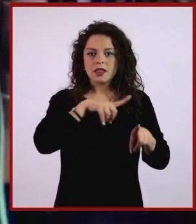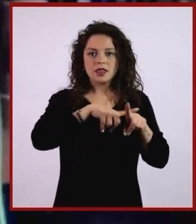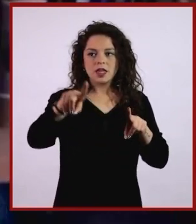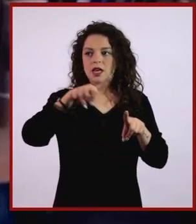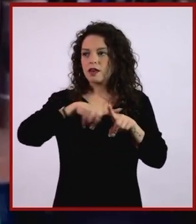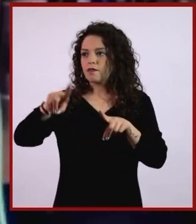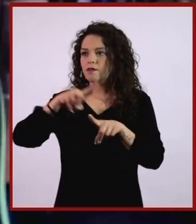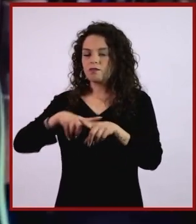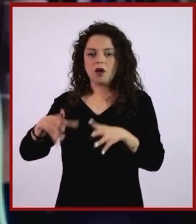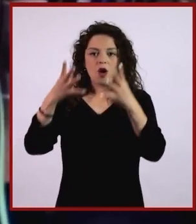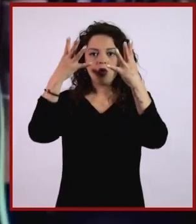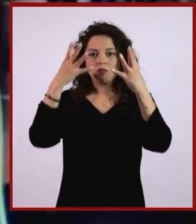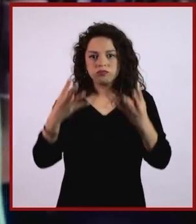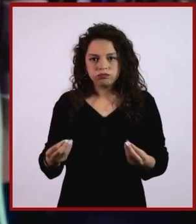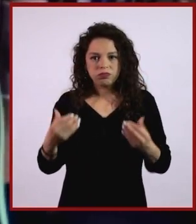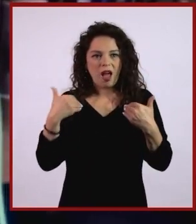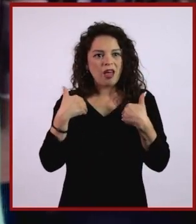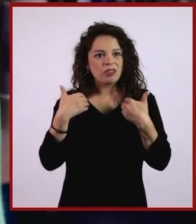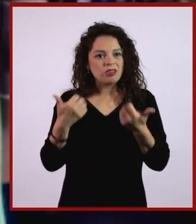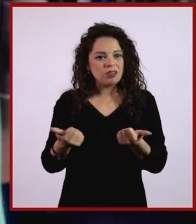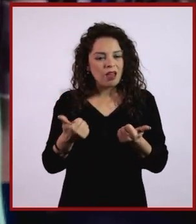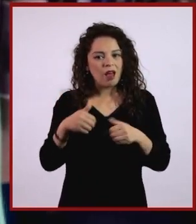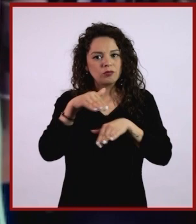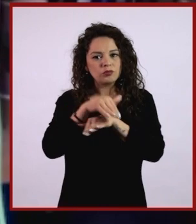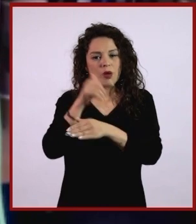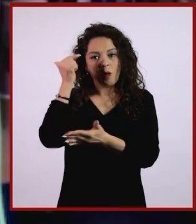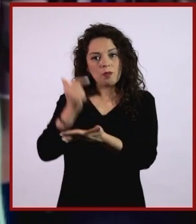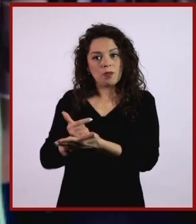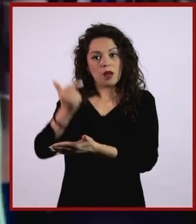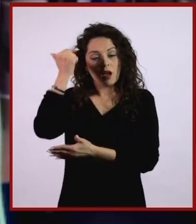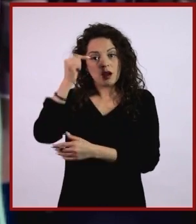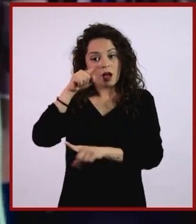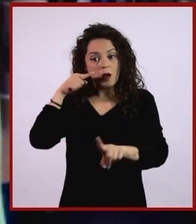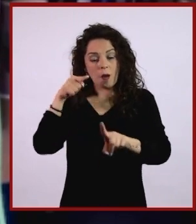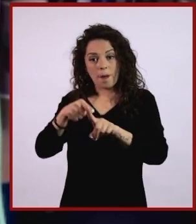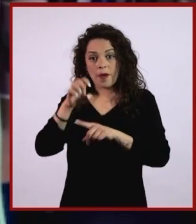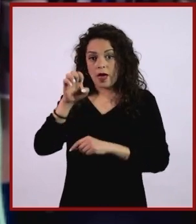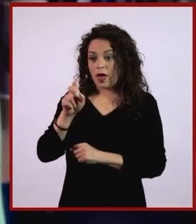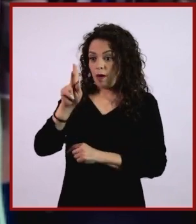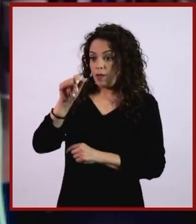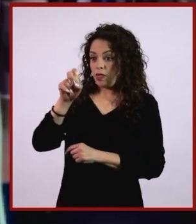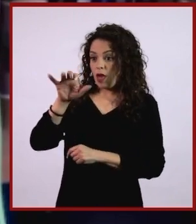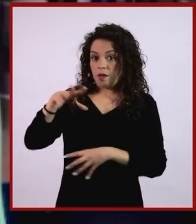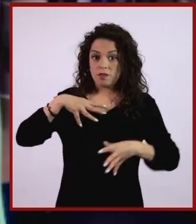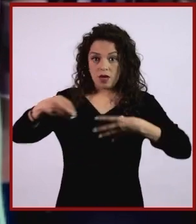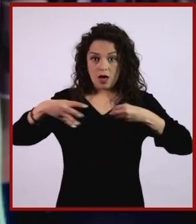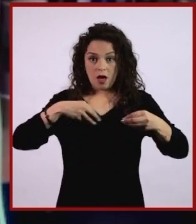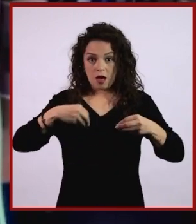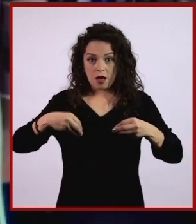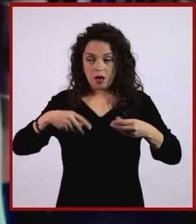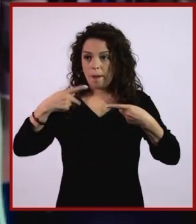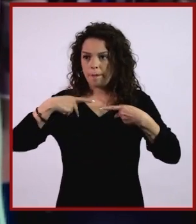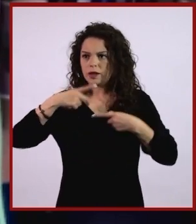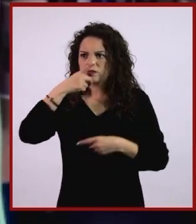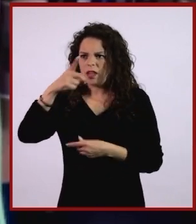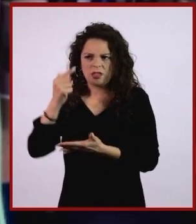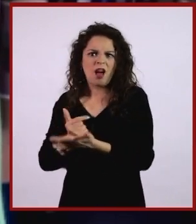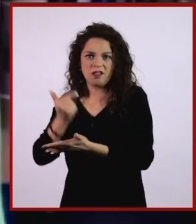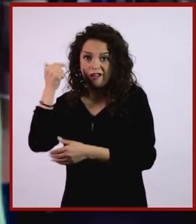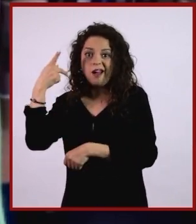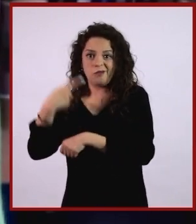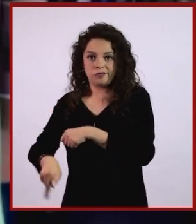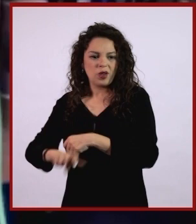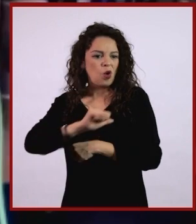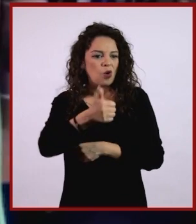Había muchas diferencias, ¿no? Había diferencias de perspectivas respecto a la gravedad de la epidemia. Había personas que consideraban que era muy, muy